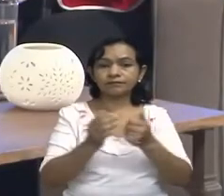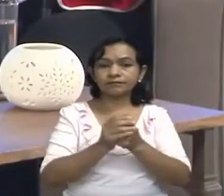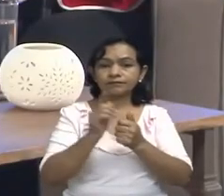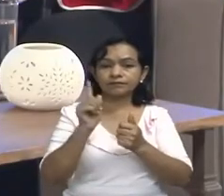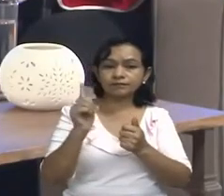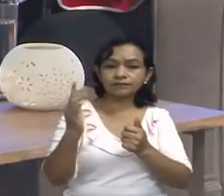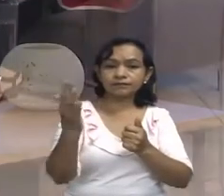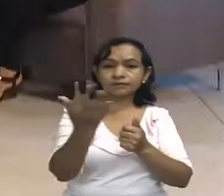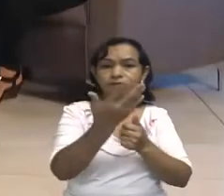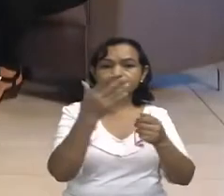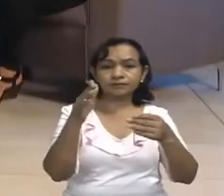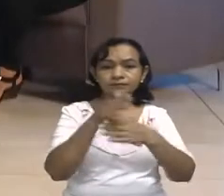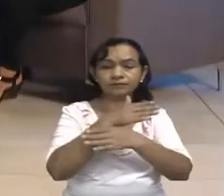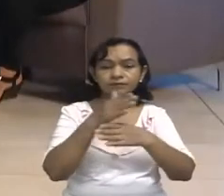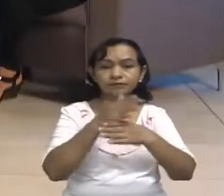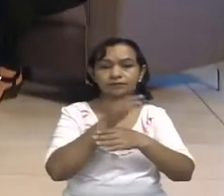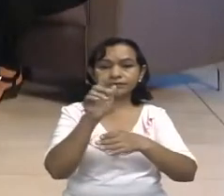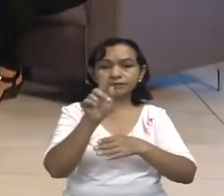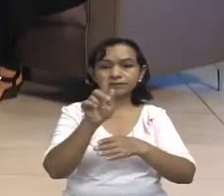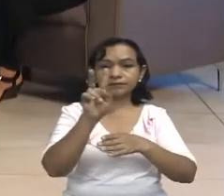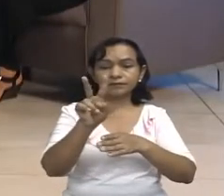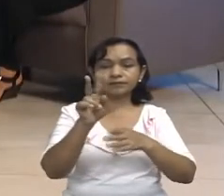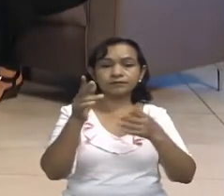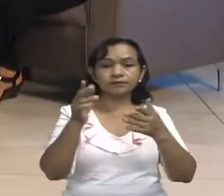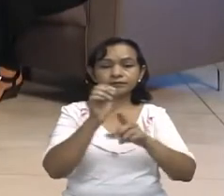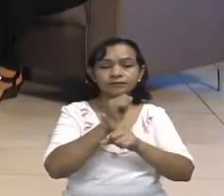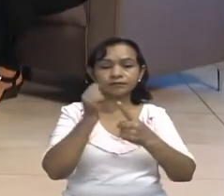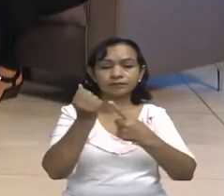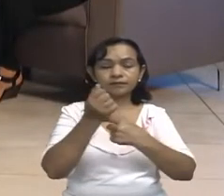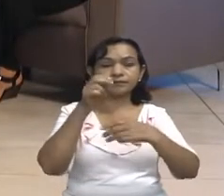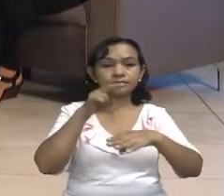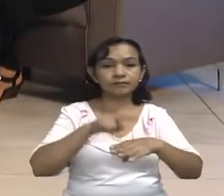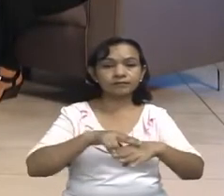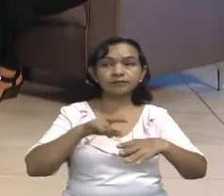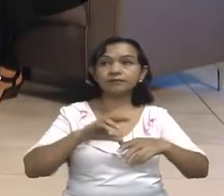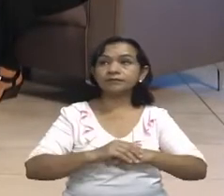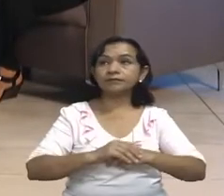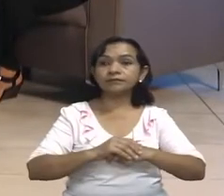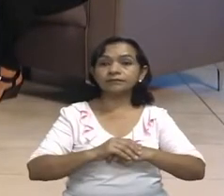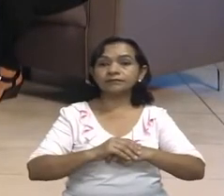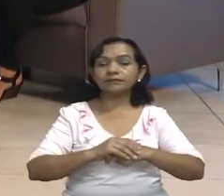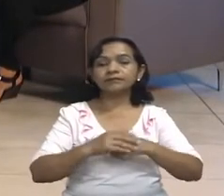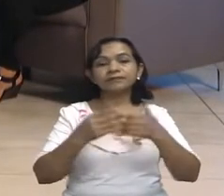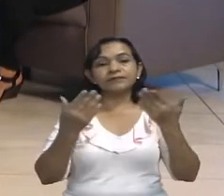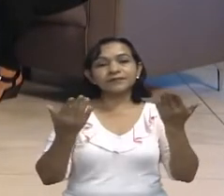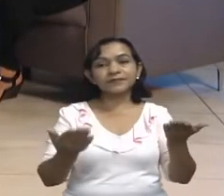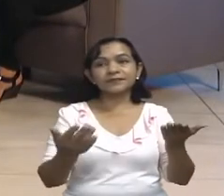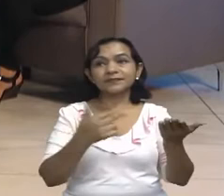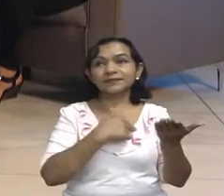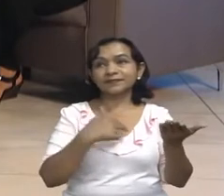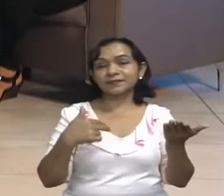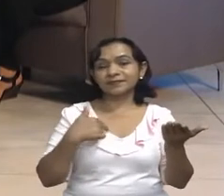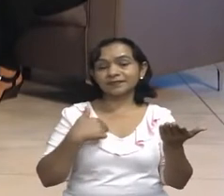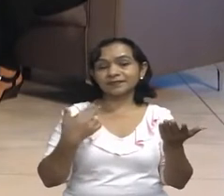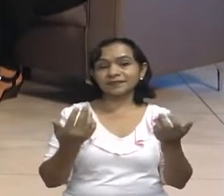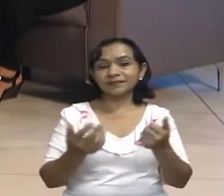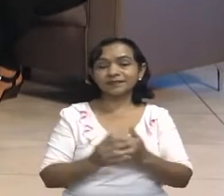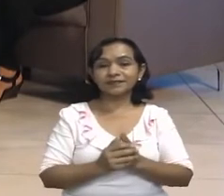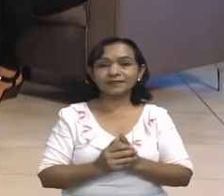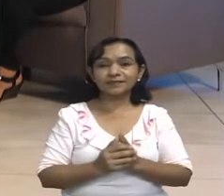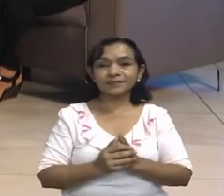medios de comunicación, pero en lo particular nuestro canal, el Canal Parlamentario. Pues precisamente es